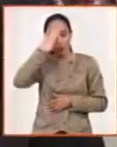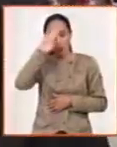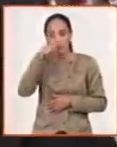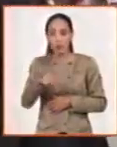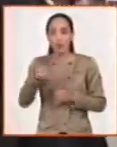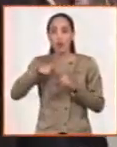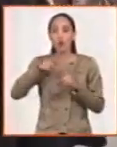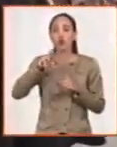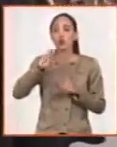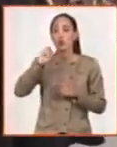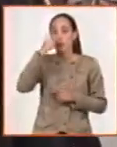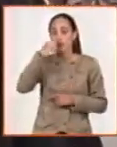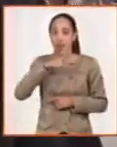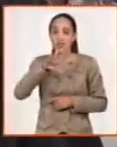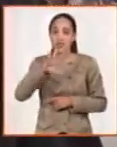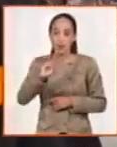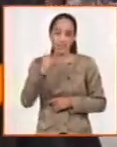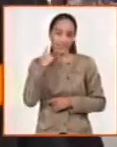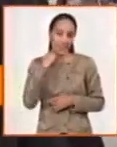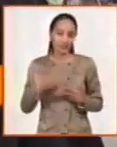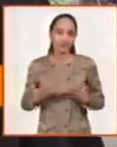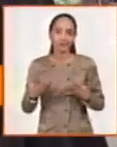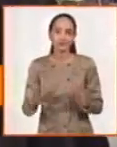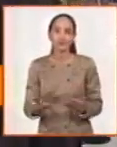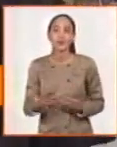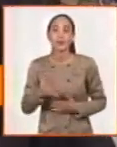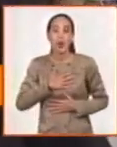suerte, como para todos nosotros,